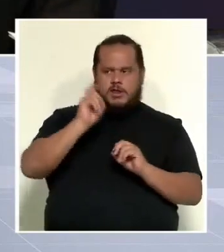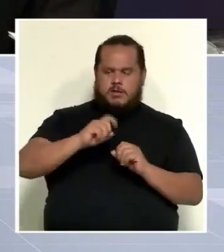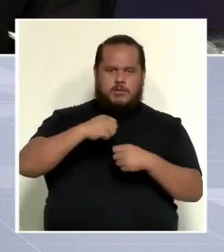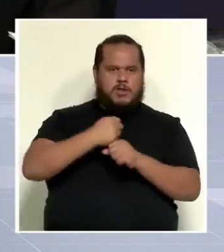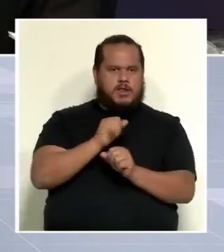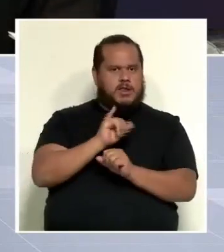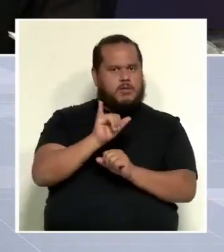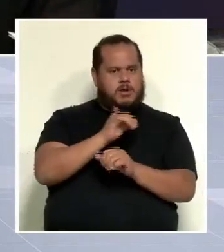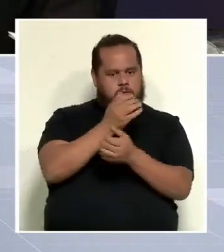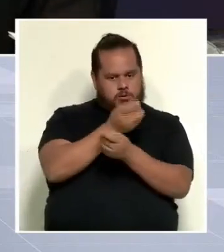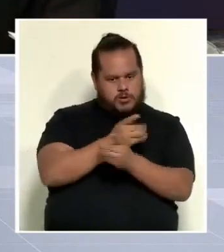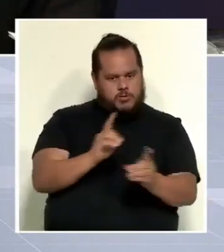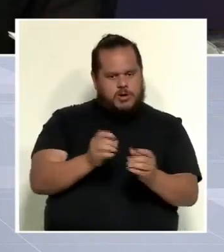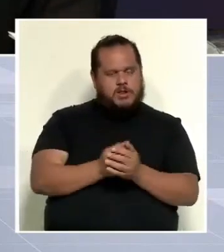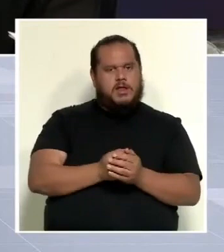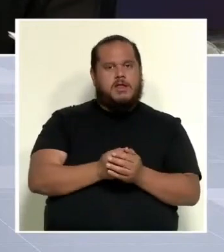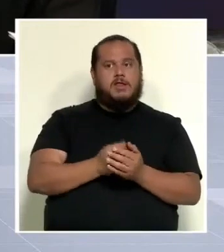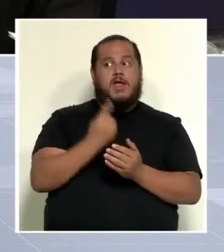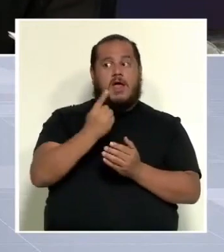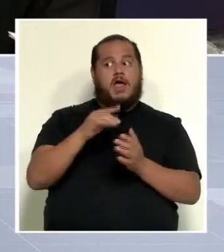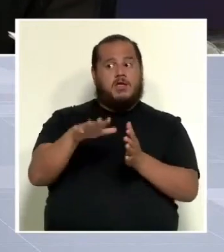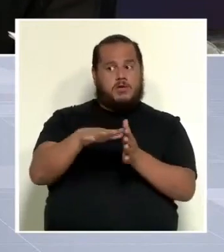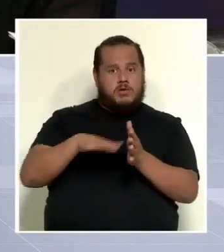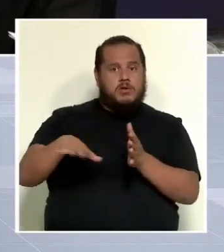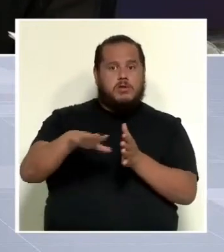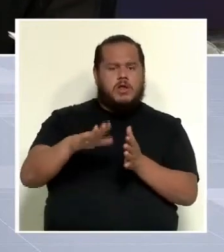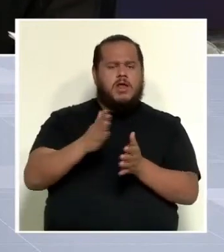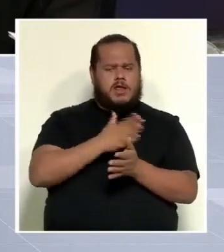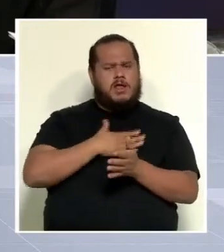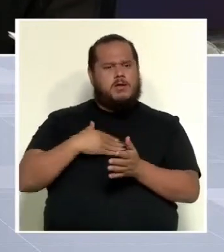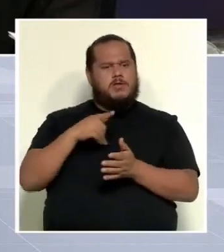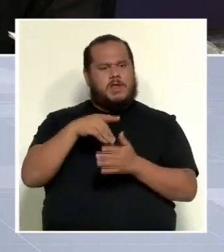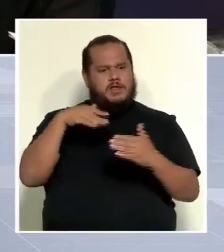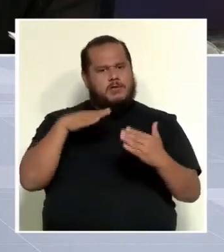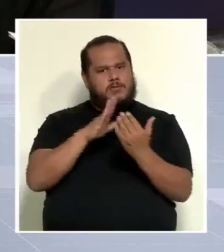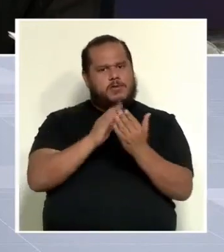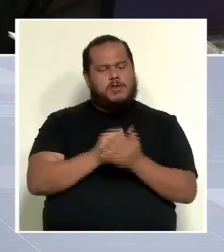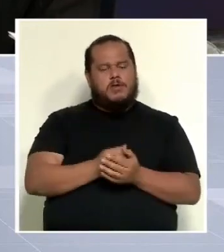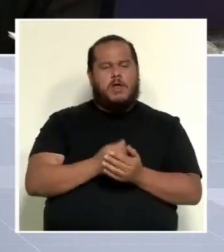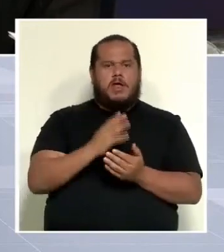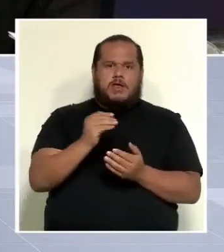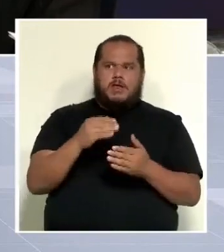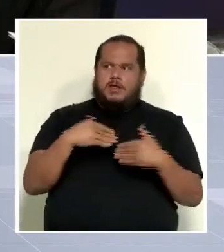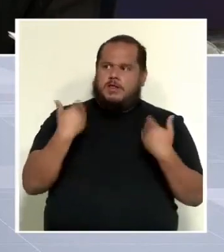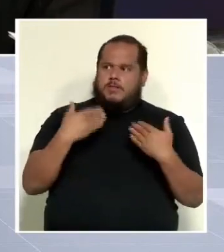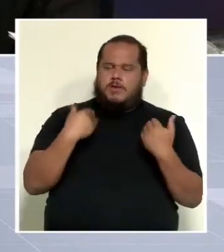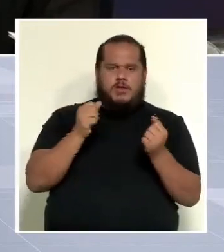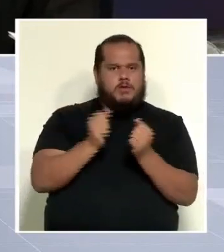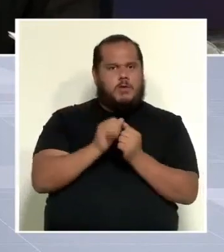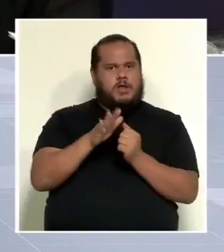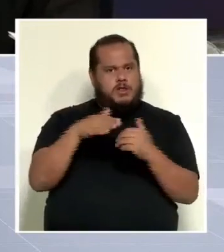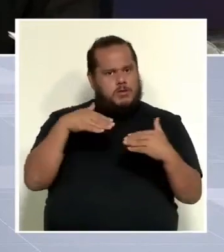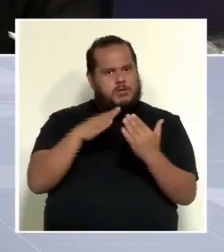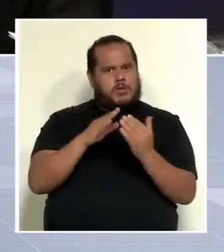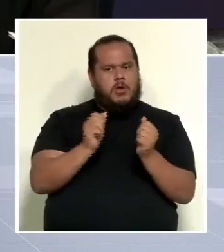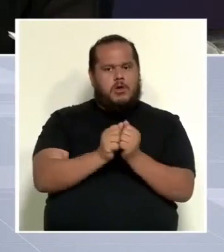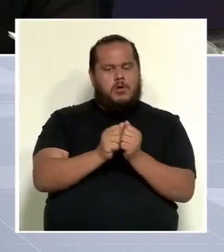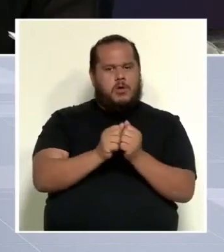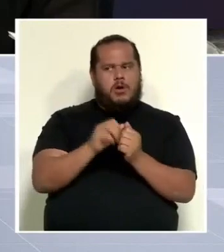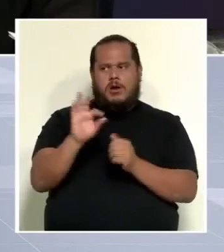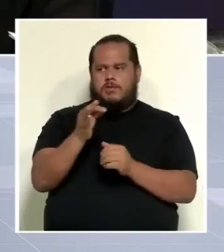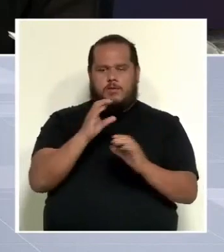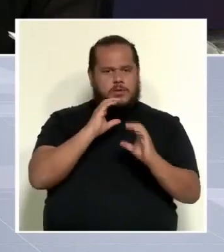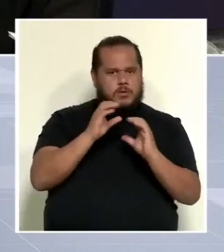como democracia, es que hay un sector que le gusta esa confrontación y que está contento con esa confrontación con la prensa, con